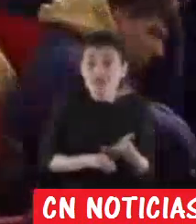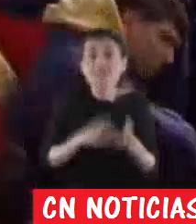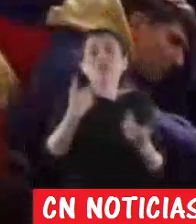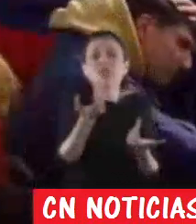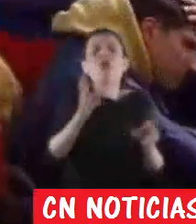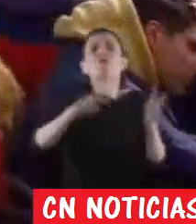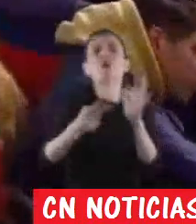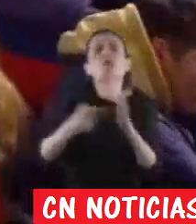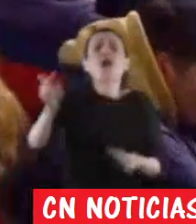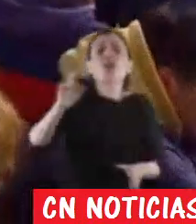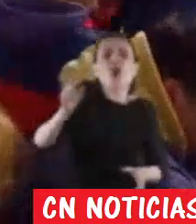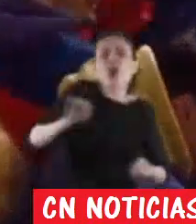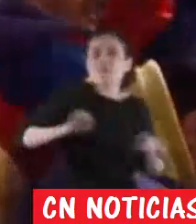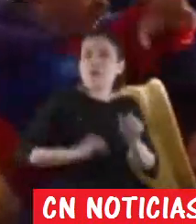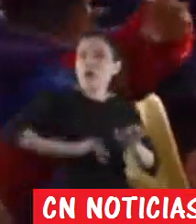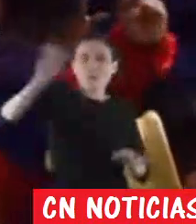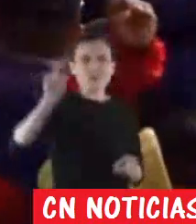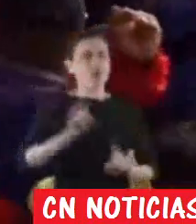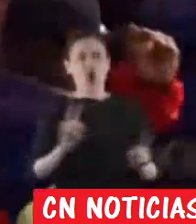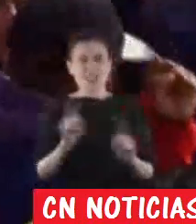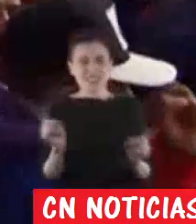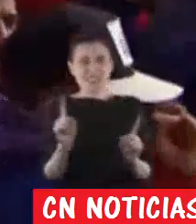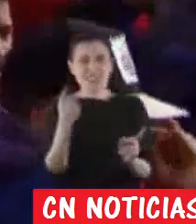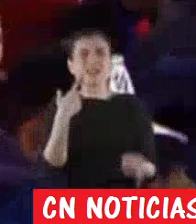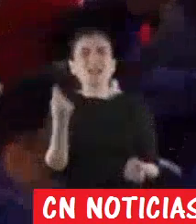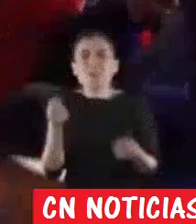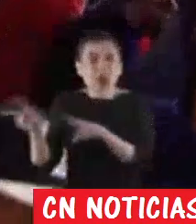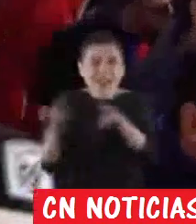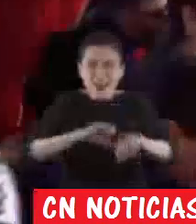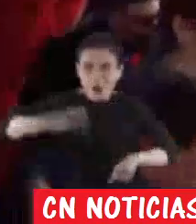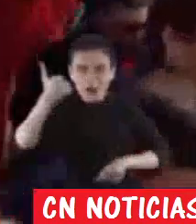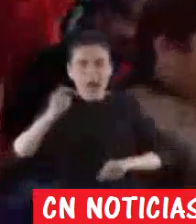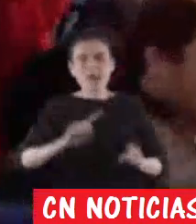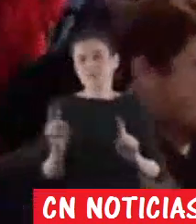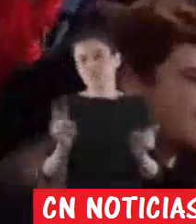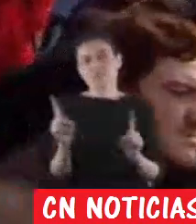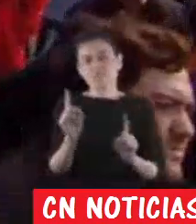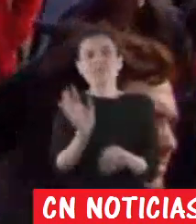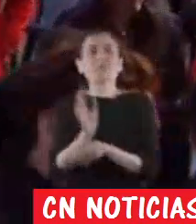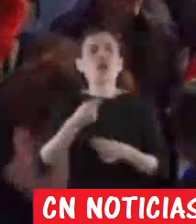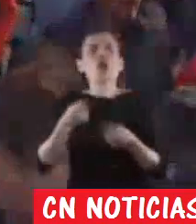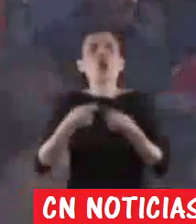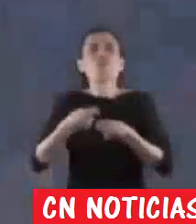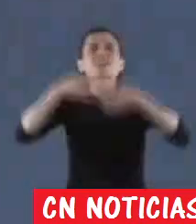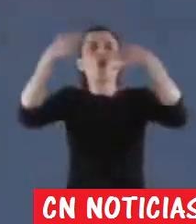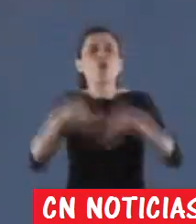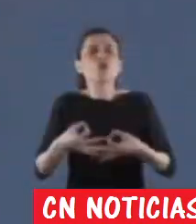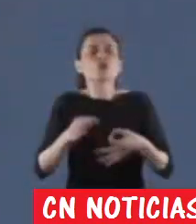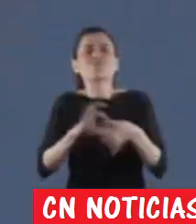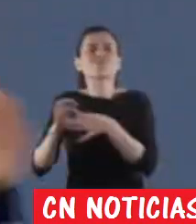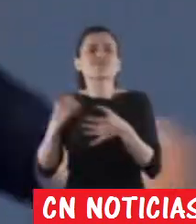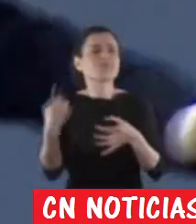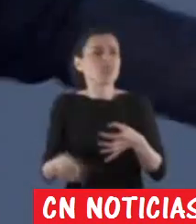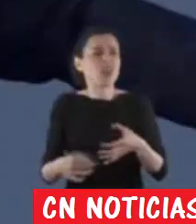para generar buenos precios, que nadie saca ventaja. El comercio justo tiene que ver con